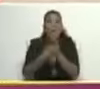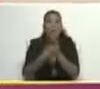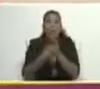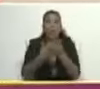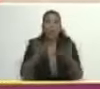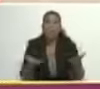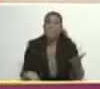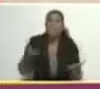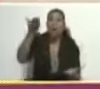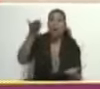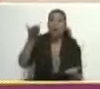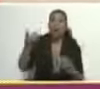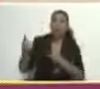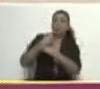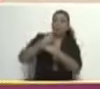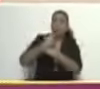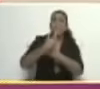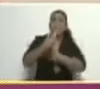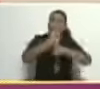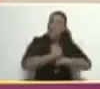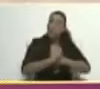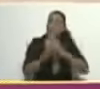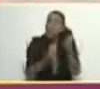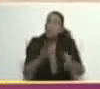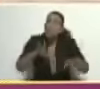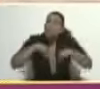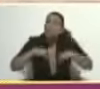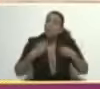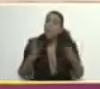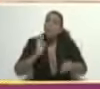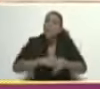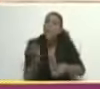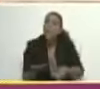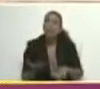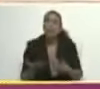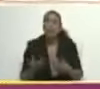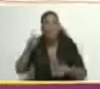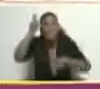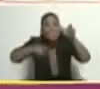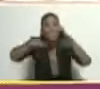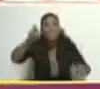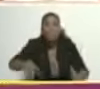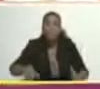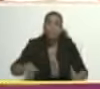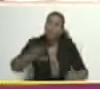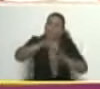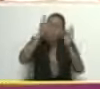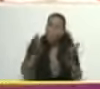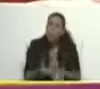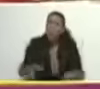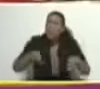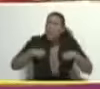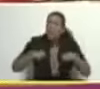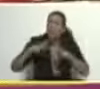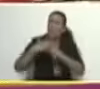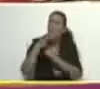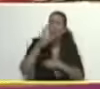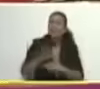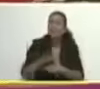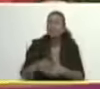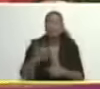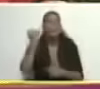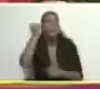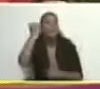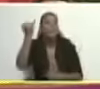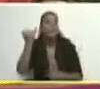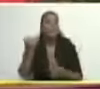se incrementan sobre Venezuela. Pero ¿cómo podemos aceptar esto como ciudadanos de este mundo? Esto no es un tema